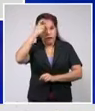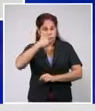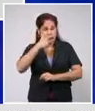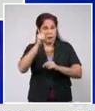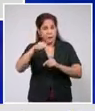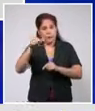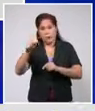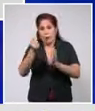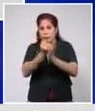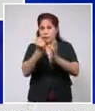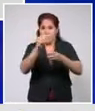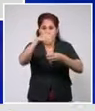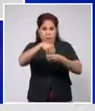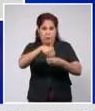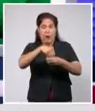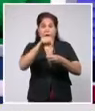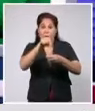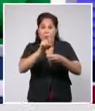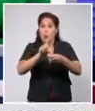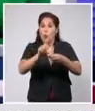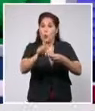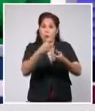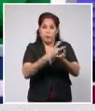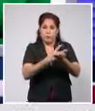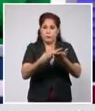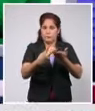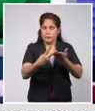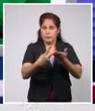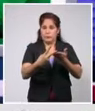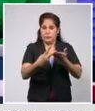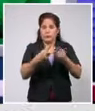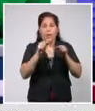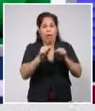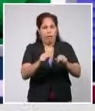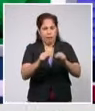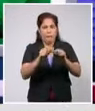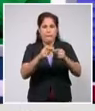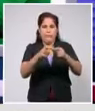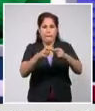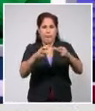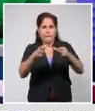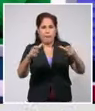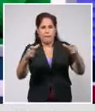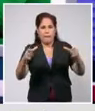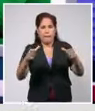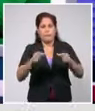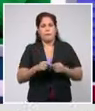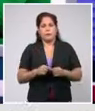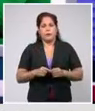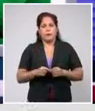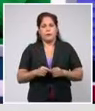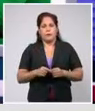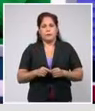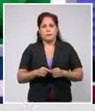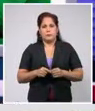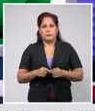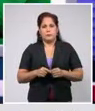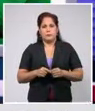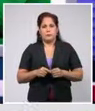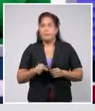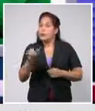confirmados en los últimos 15 días, pues tienen las tasas más elevadas de Cuba y